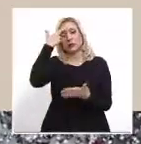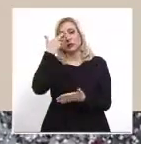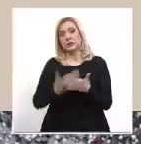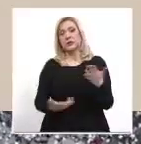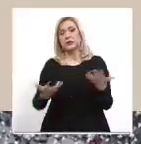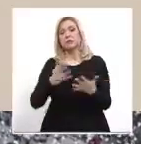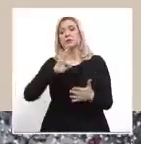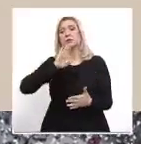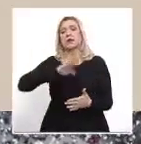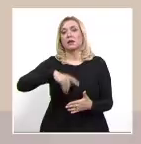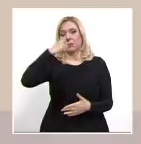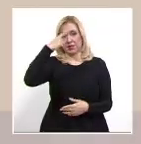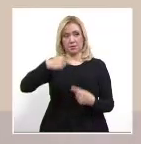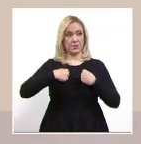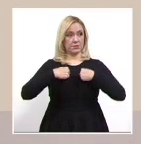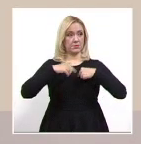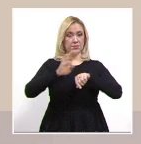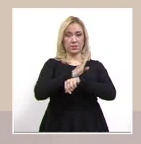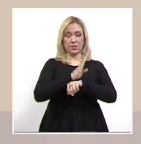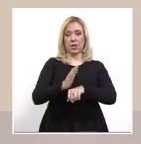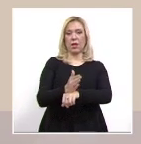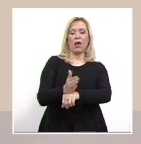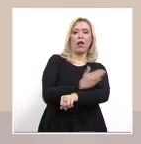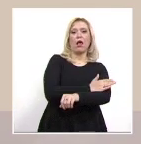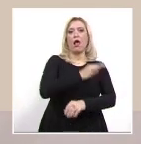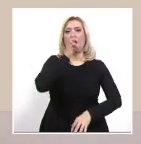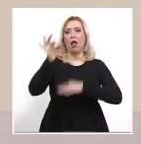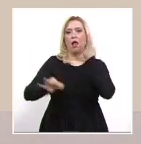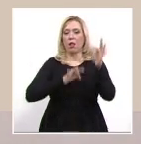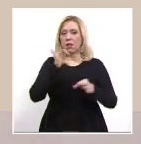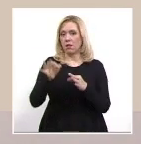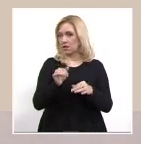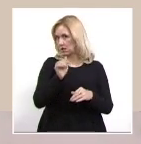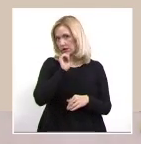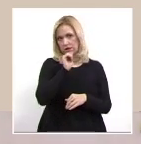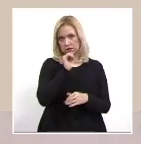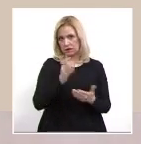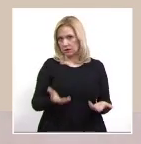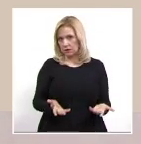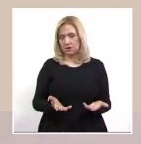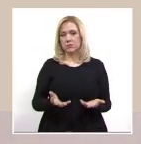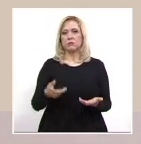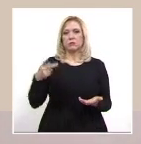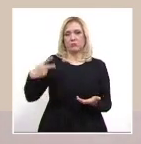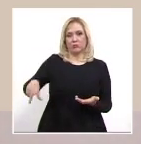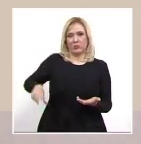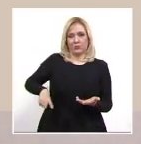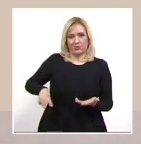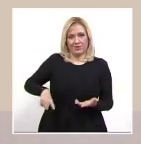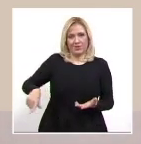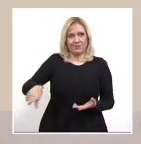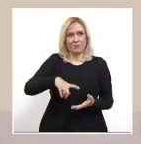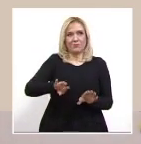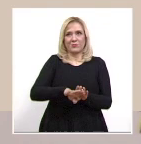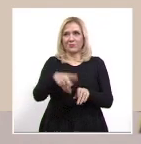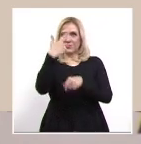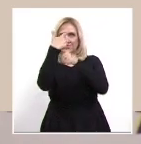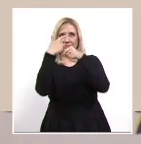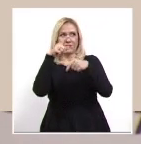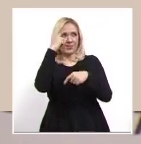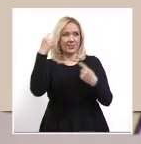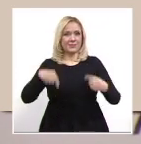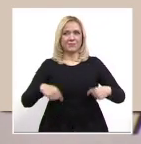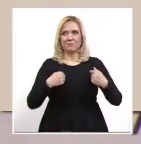promoción personalizada, actos anticipados de precampaña y campaña, uso indebido de recursos públicos y vulneración a los